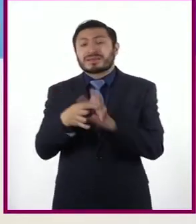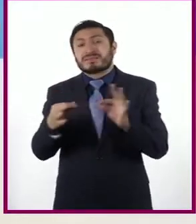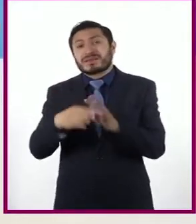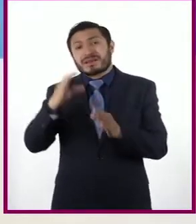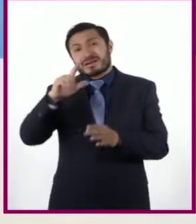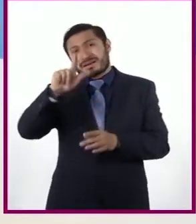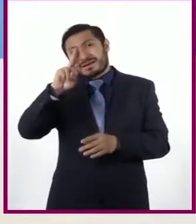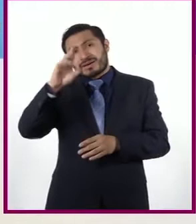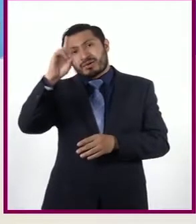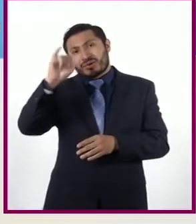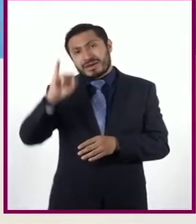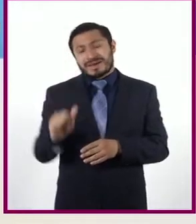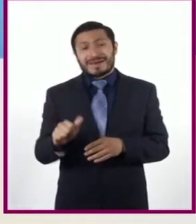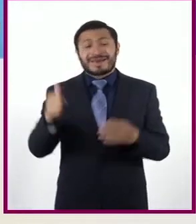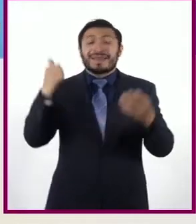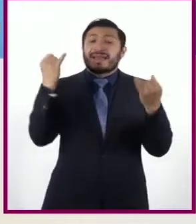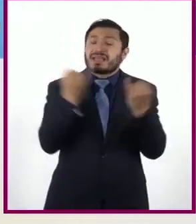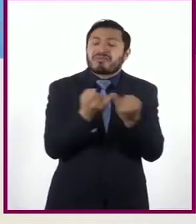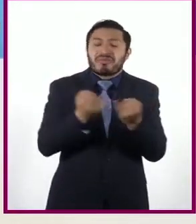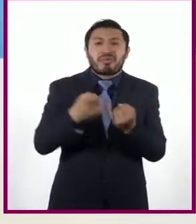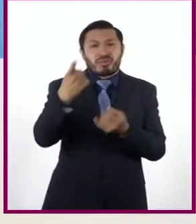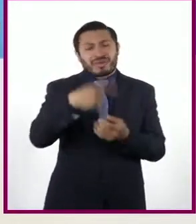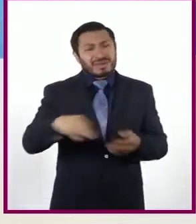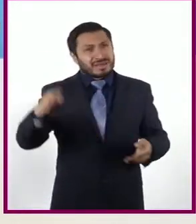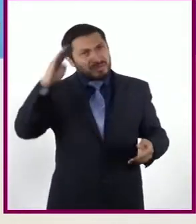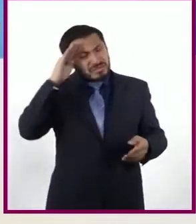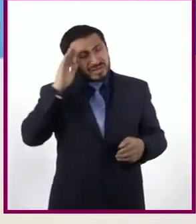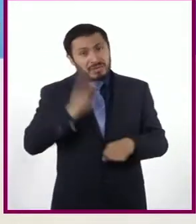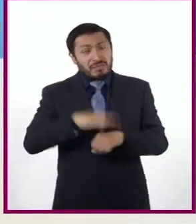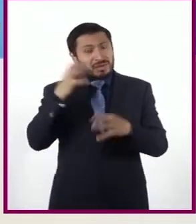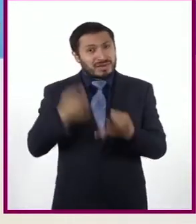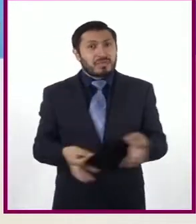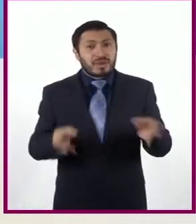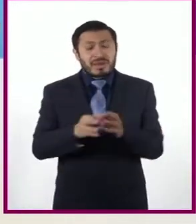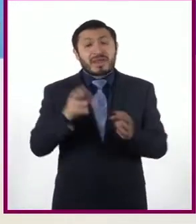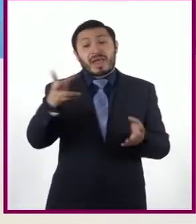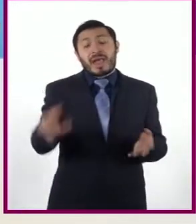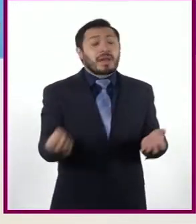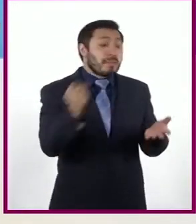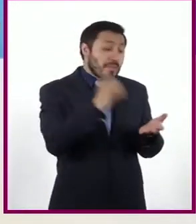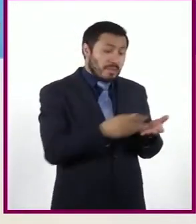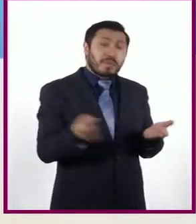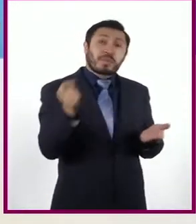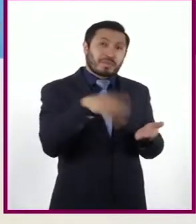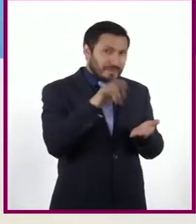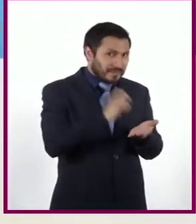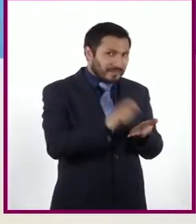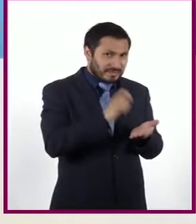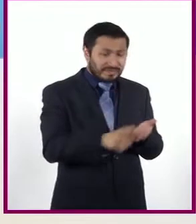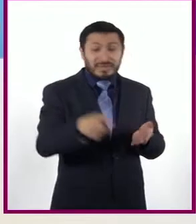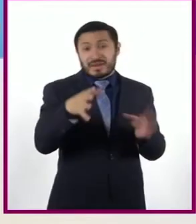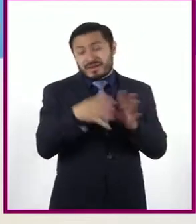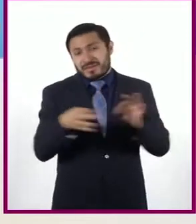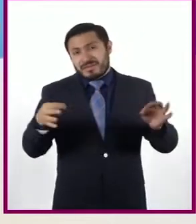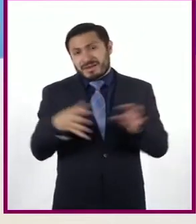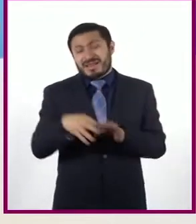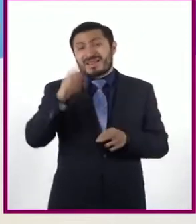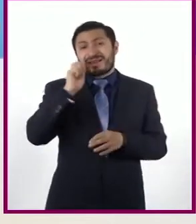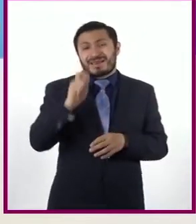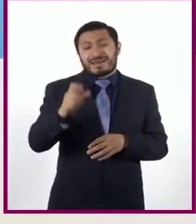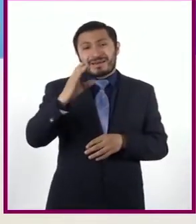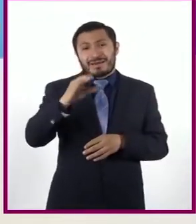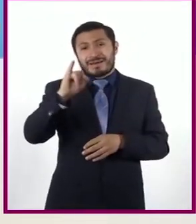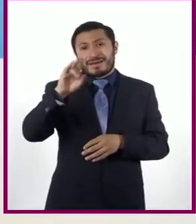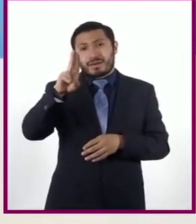y realicen los agregados que consideren pertinentes para explicar qué significa ciudadanía y qué